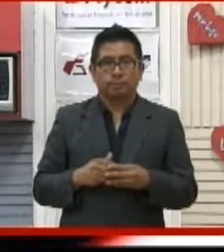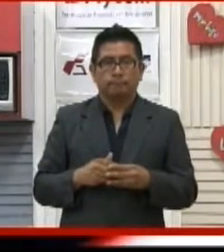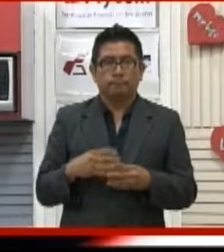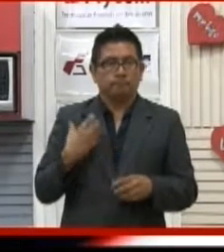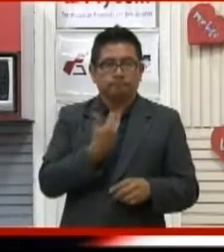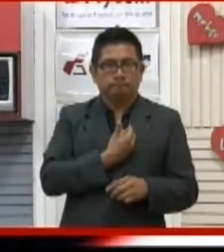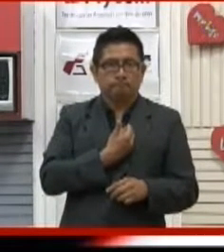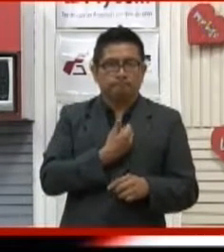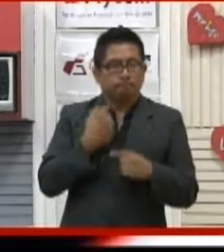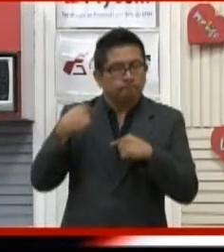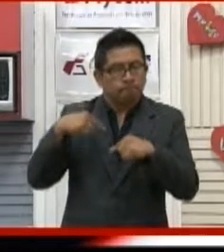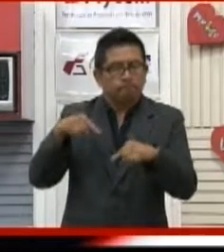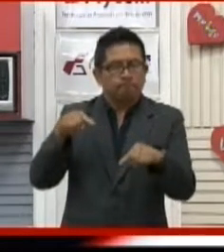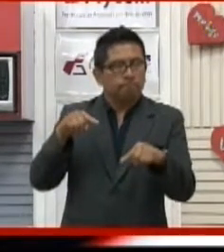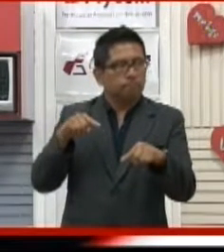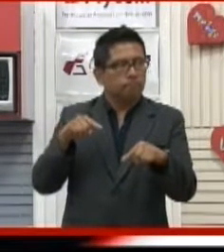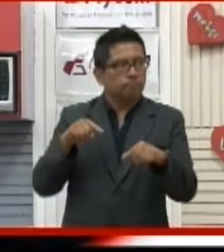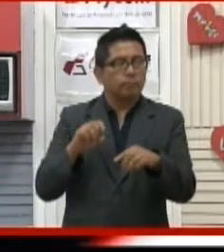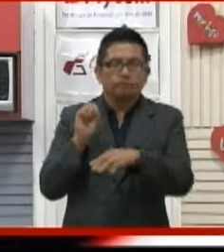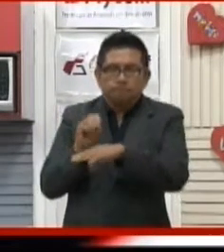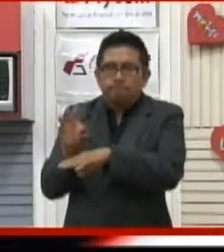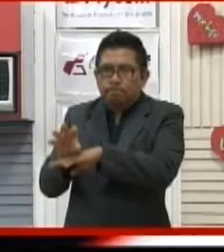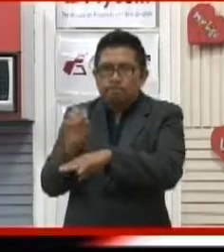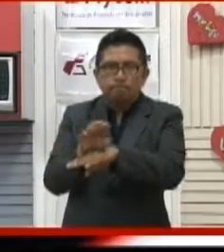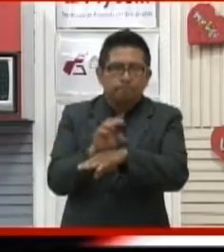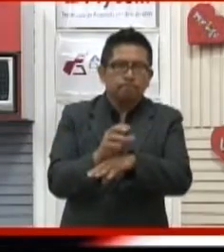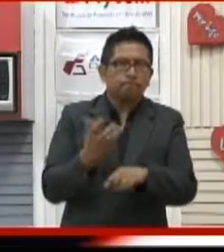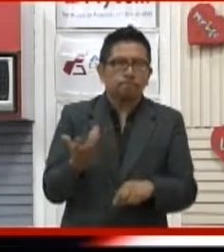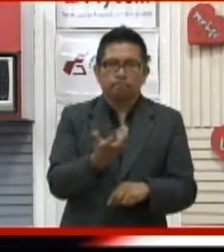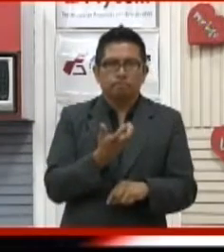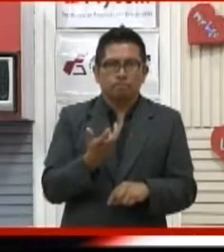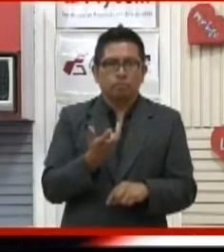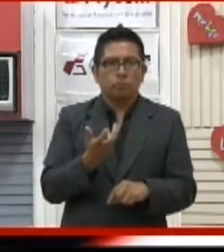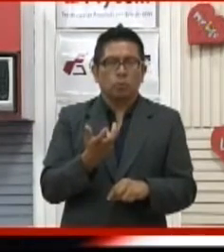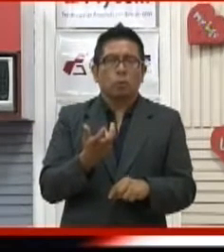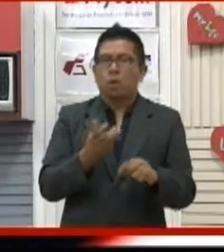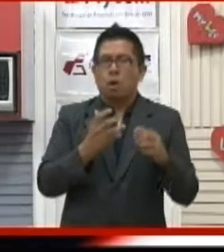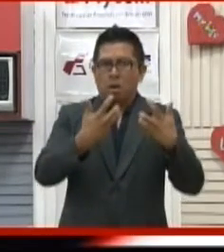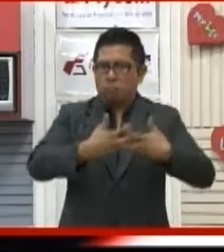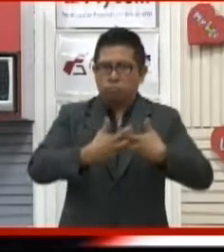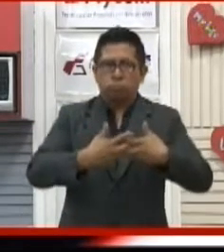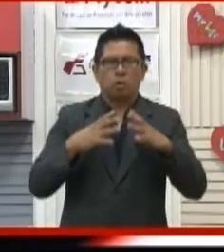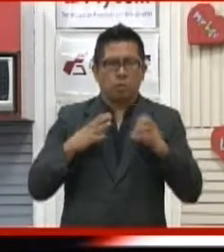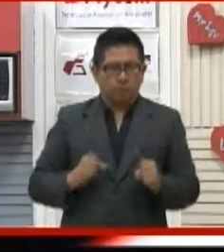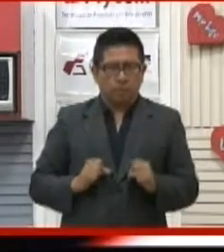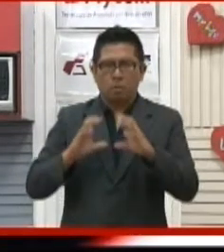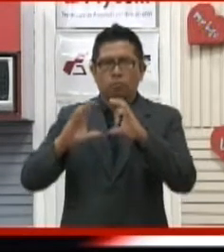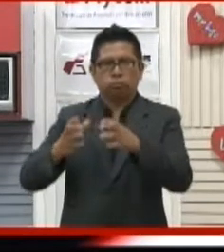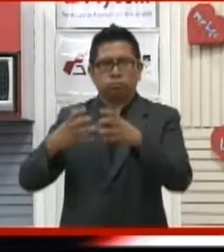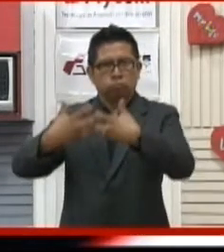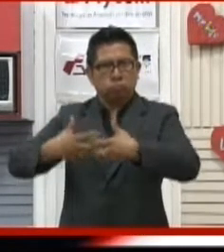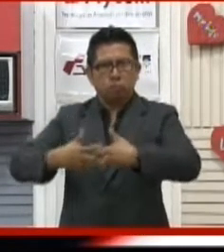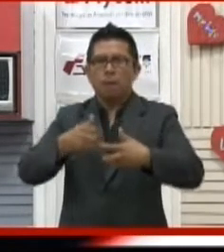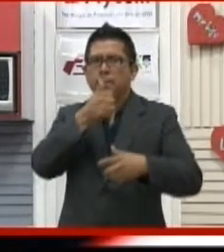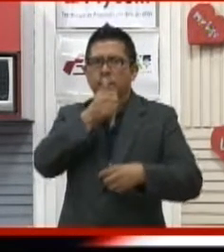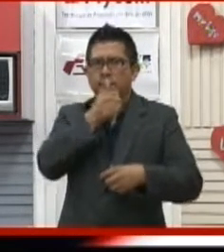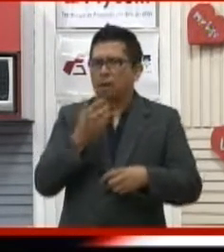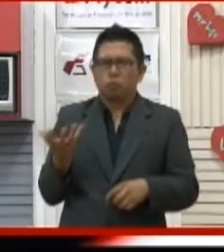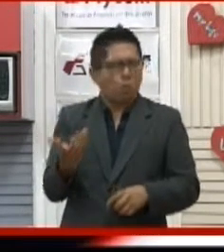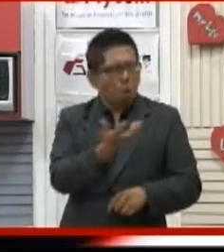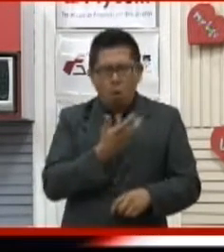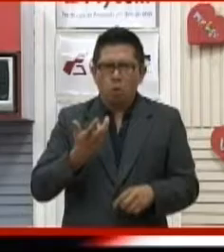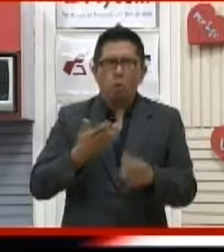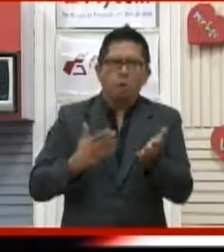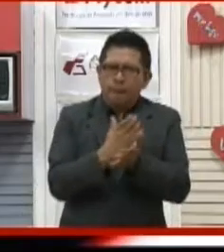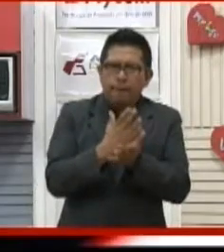ahorita estamos enfrentando, a que no se nos dan las oportunidades que a veces nosotros requerimos para vivir día